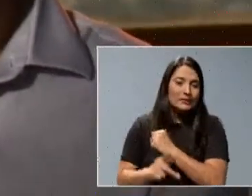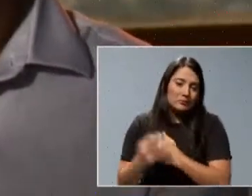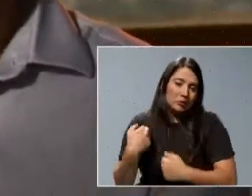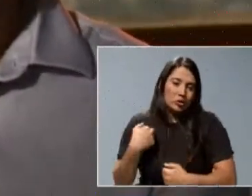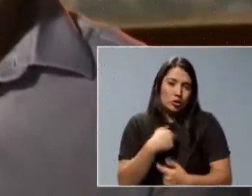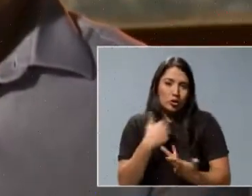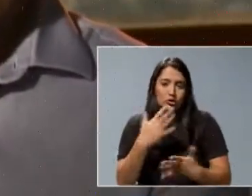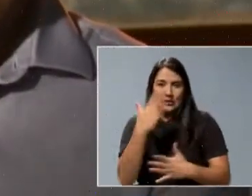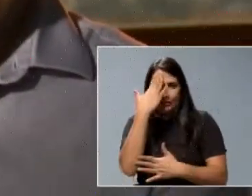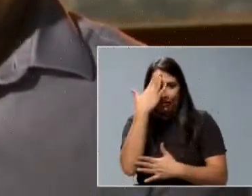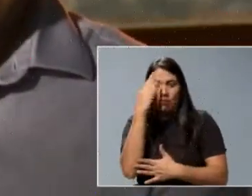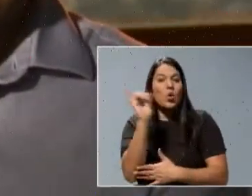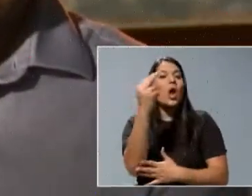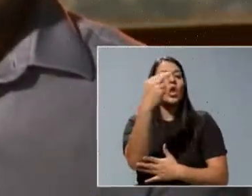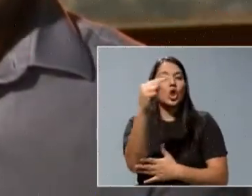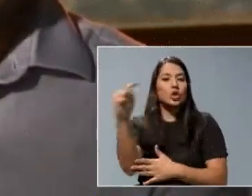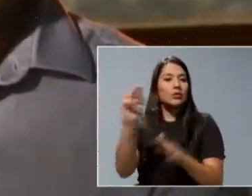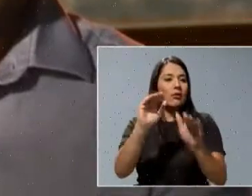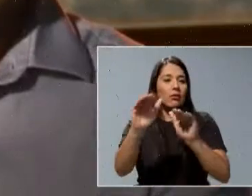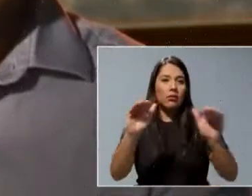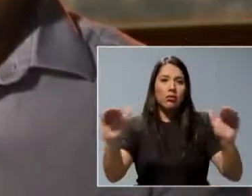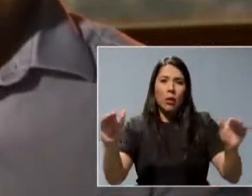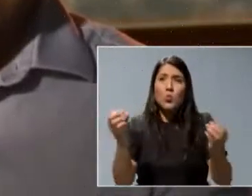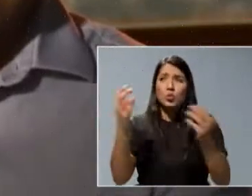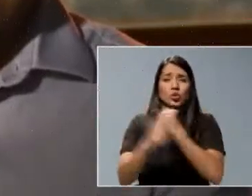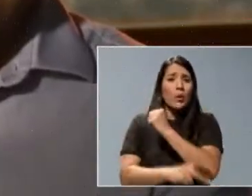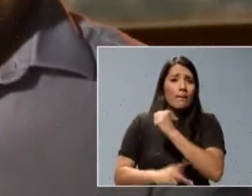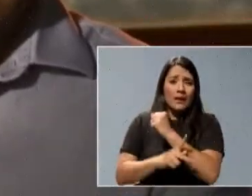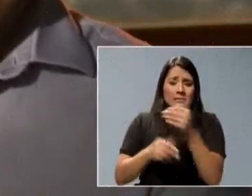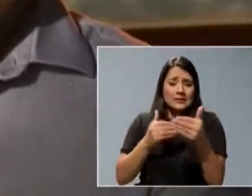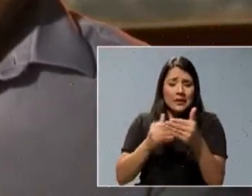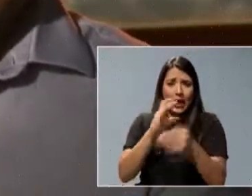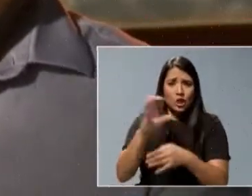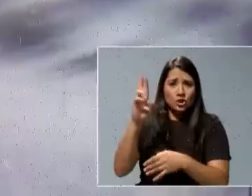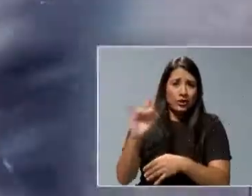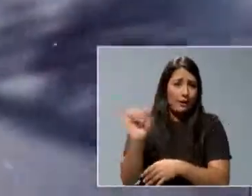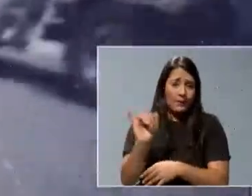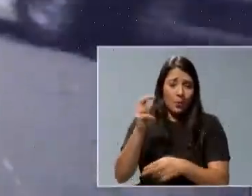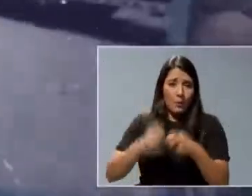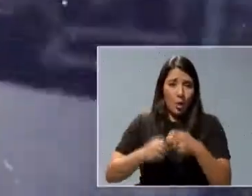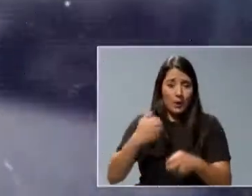también los medios lo han notificado, que países vecinos sufren el mismo problema que tiene Recope.